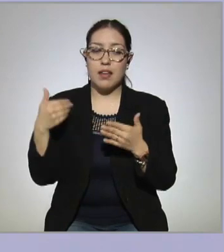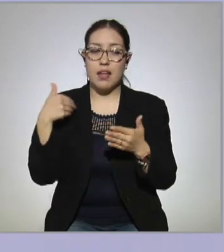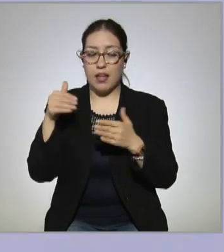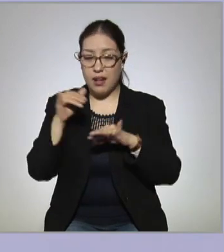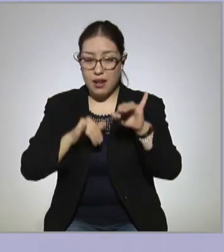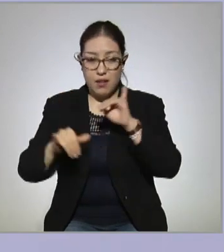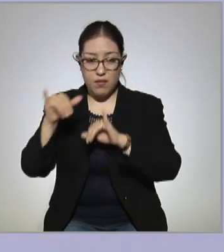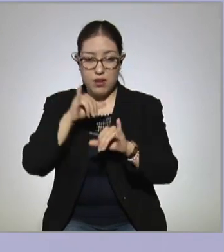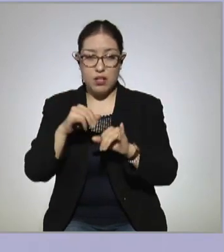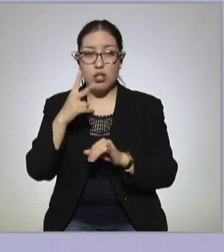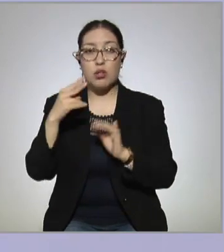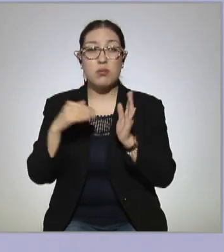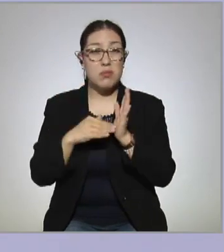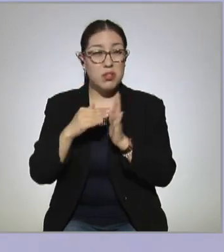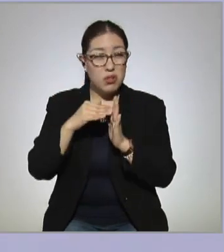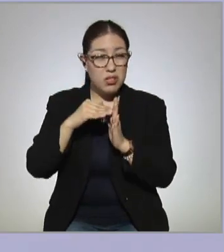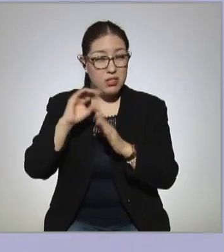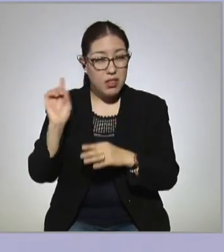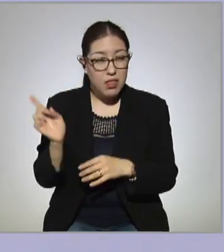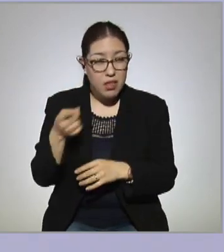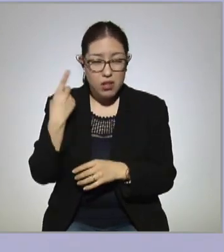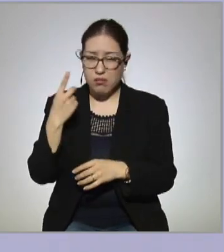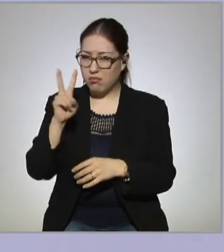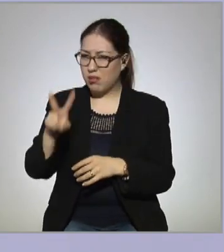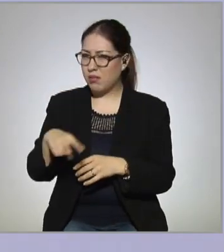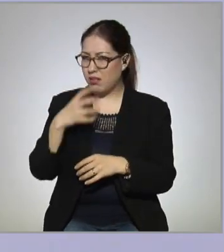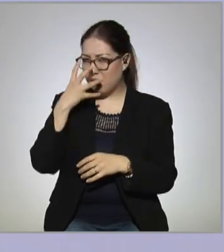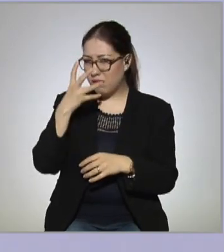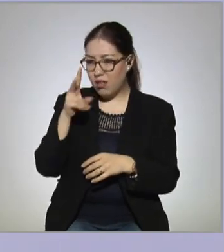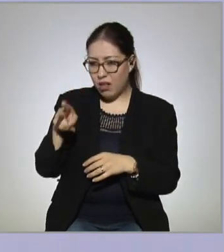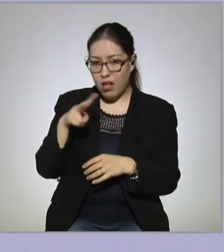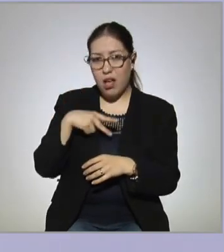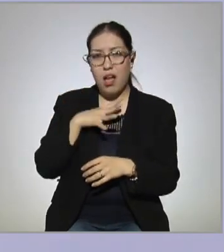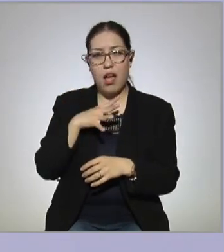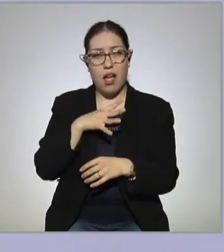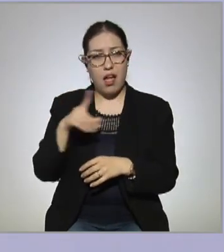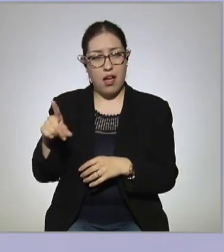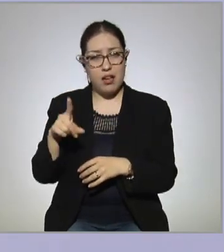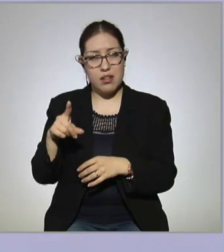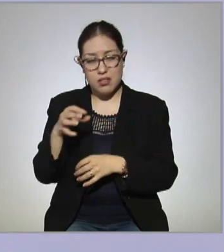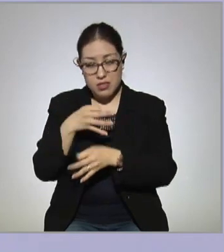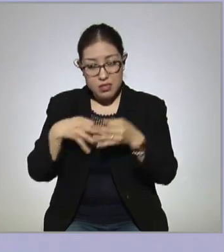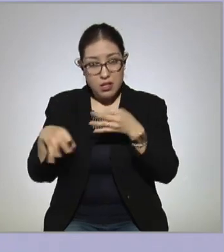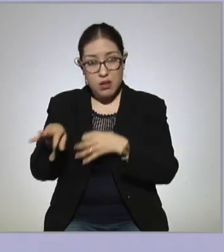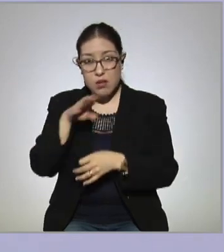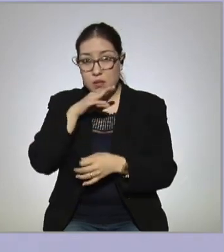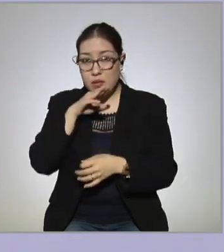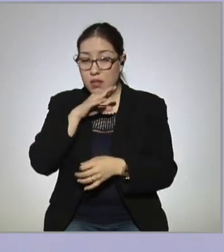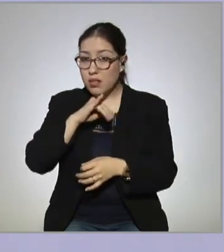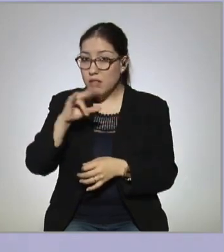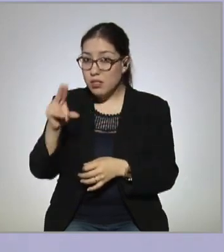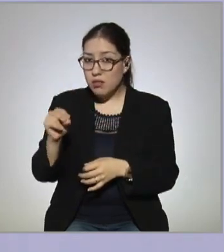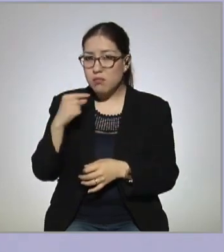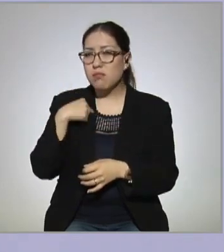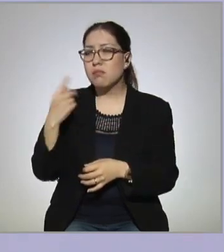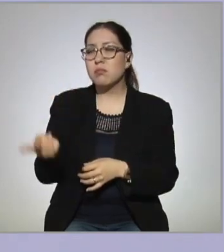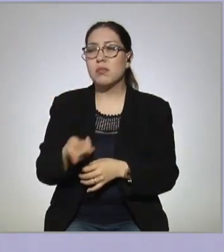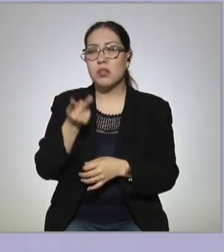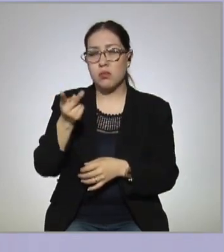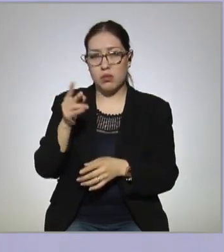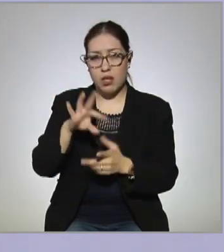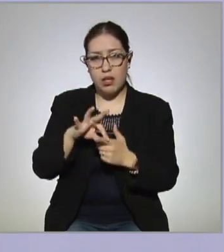$2 millones. Entonces, ¿verdaderamente les están poniendo células madres? Mi pregunta a ustedes, doctores, es en las guías de práctica